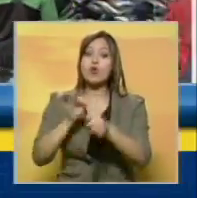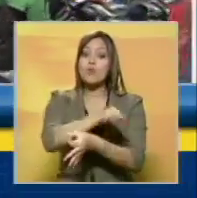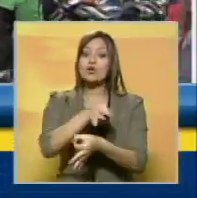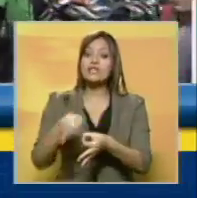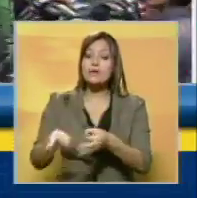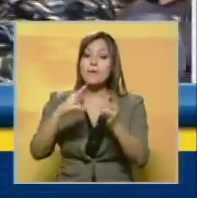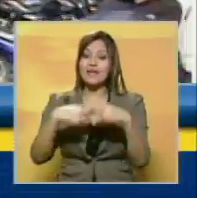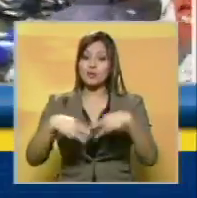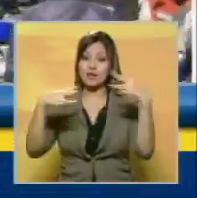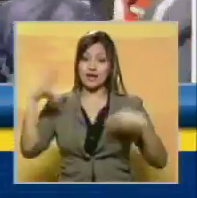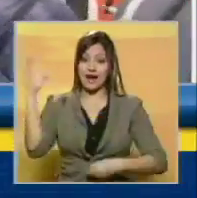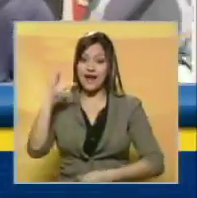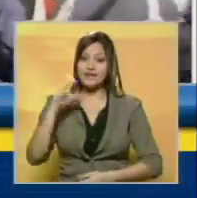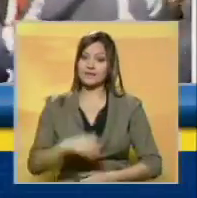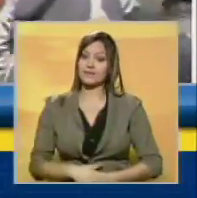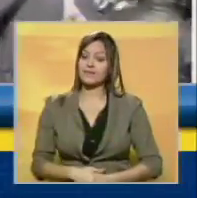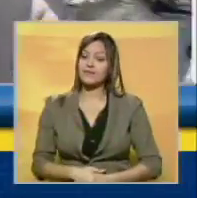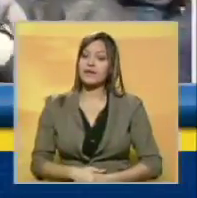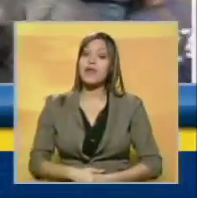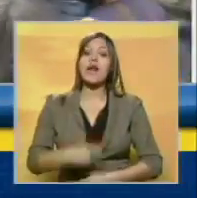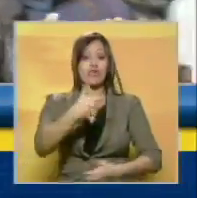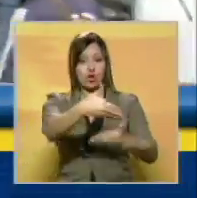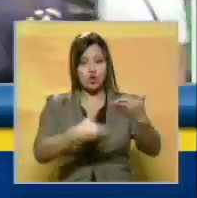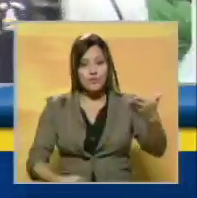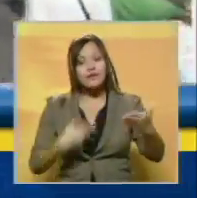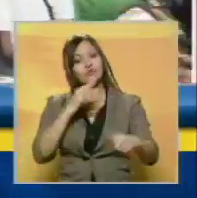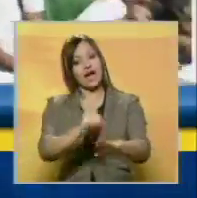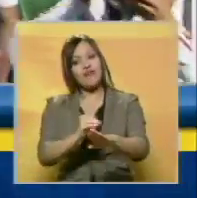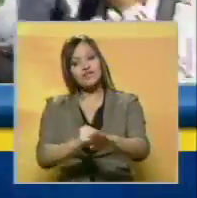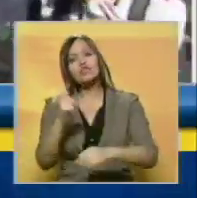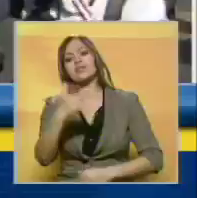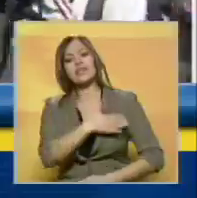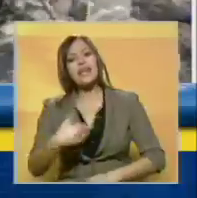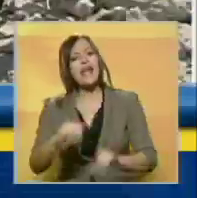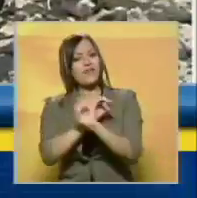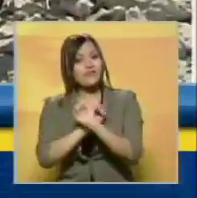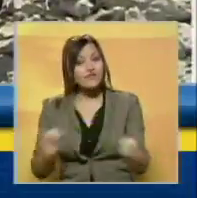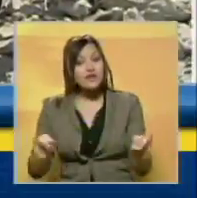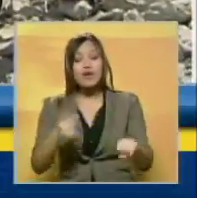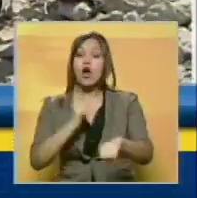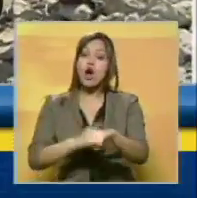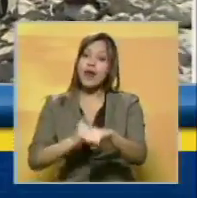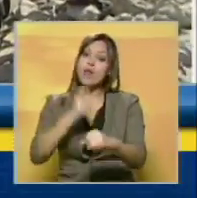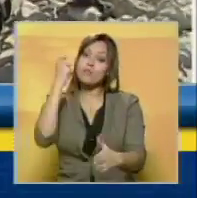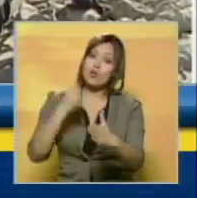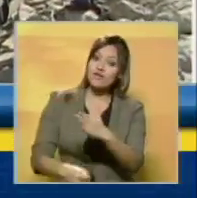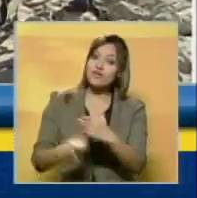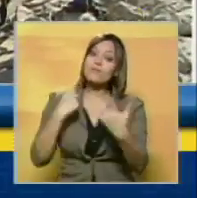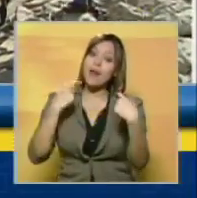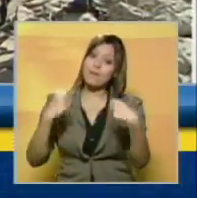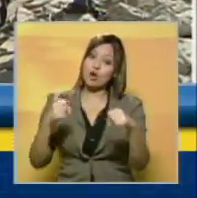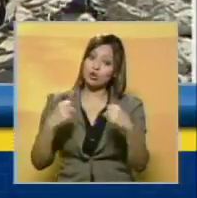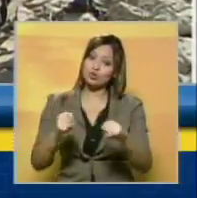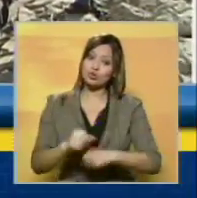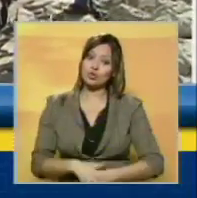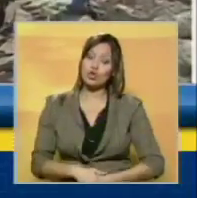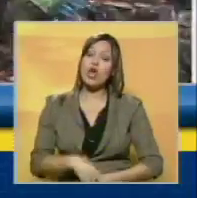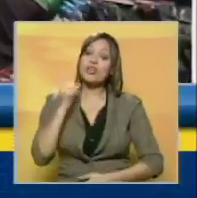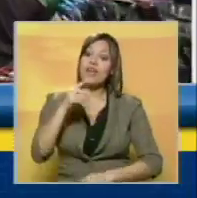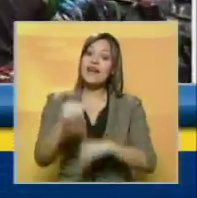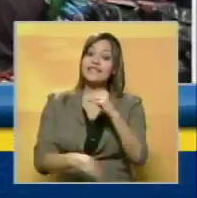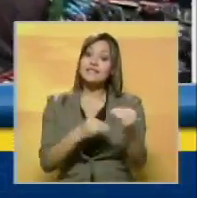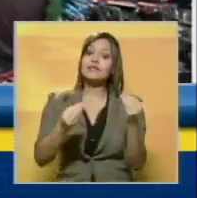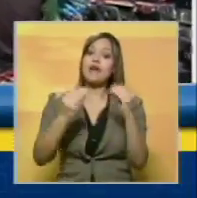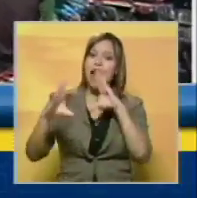del área metropolitana de Caracas. En un documento solicitan el cese de la medida de restricción de circulación para motorizados y que se instalen